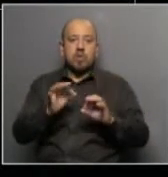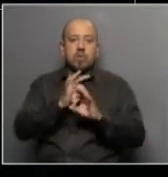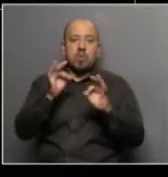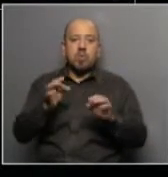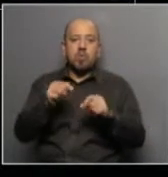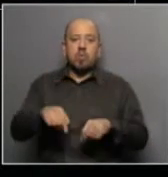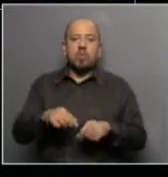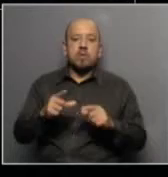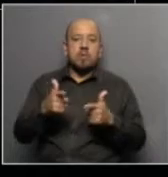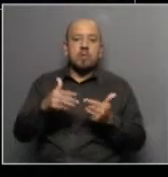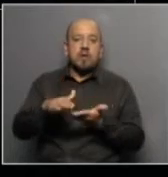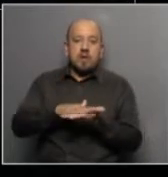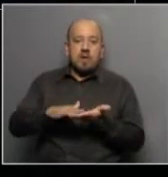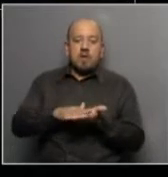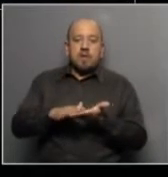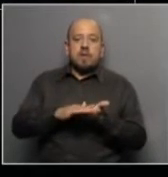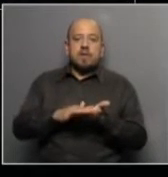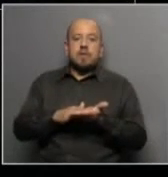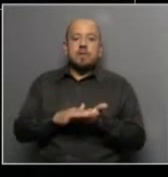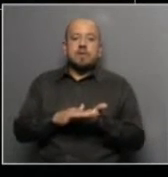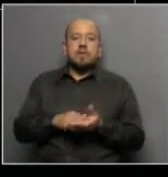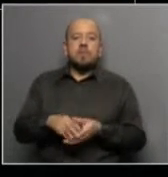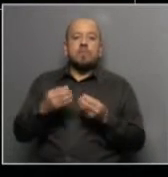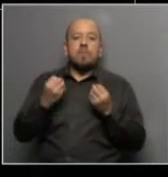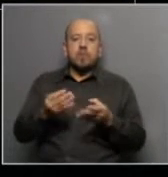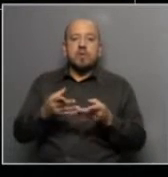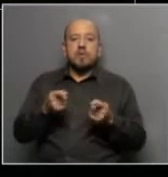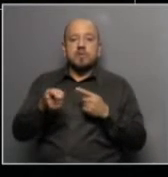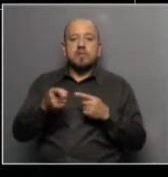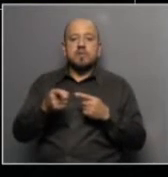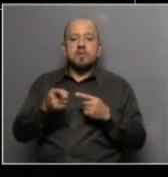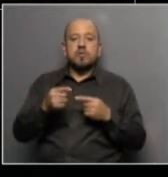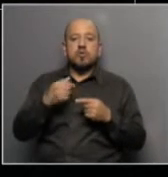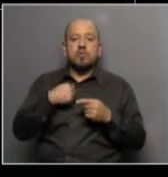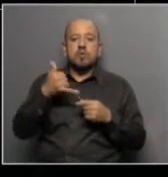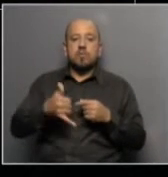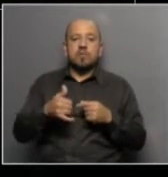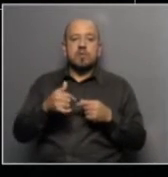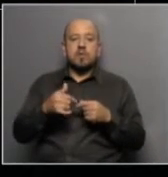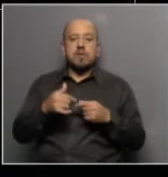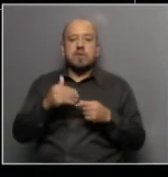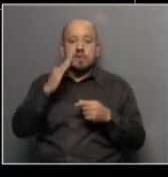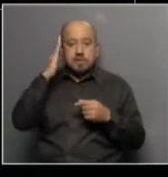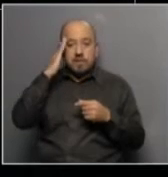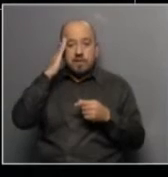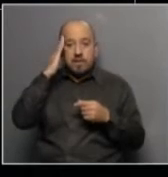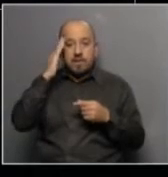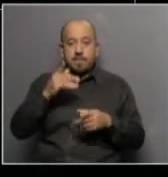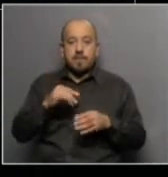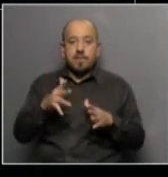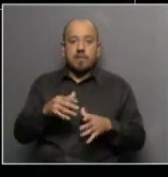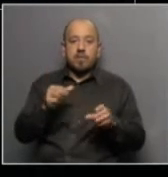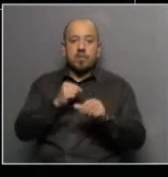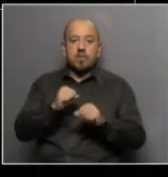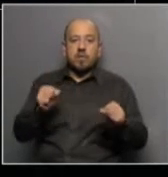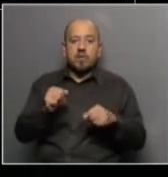en desuso, en distintas categorías. Por eso es un elemento que tenemos que mantener actualizado y sistematizado para